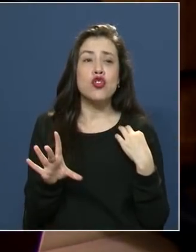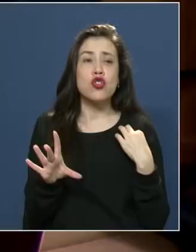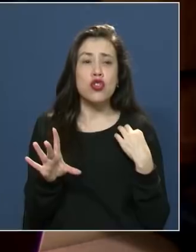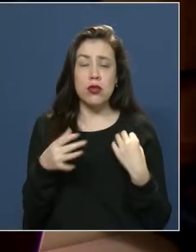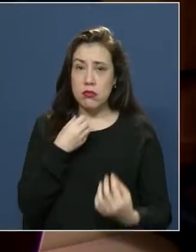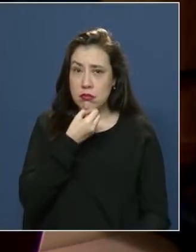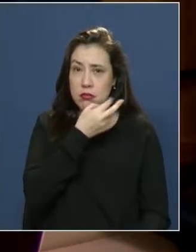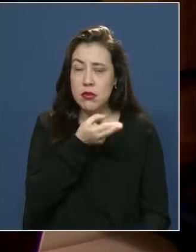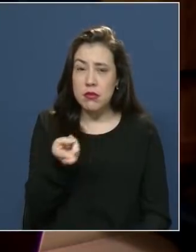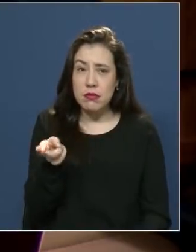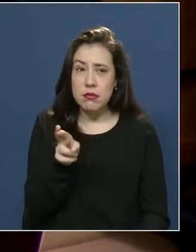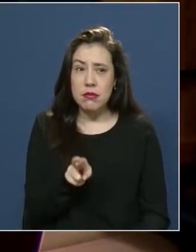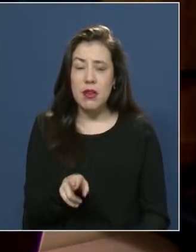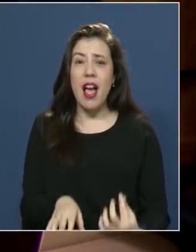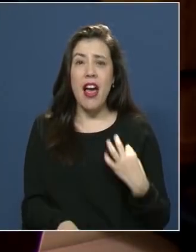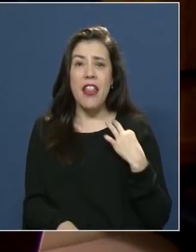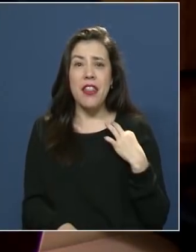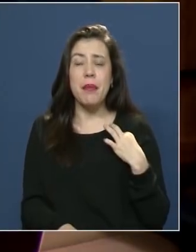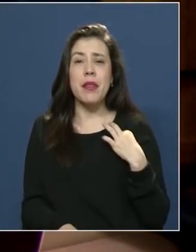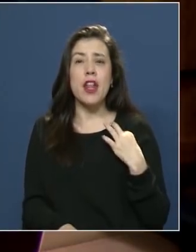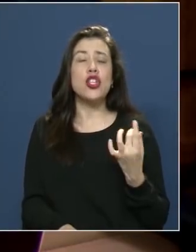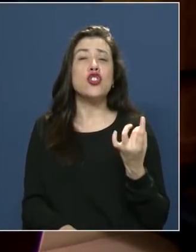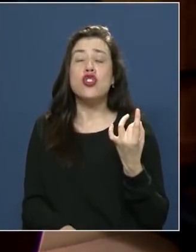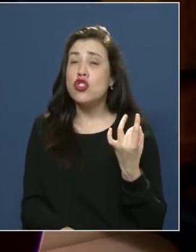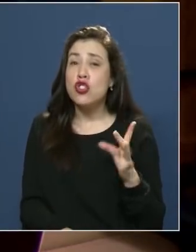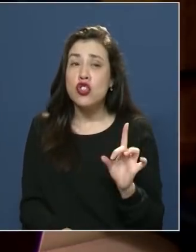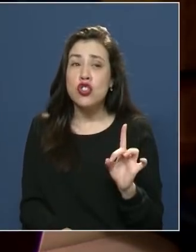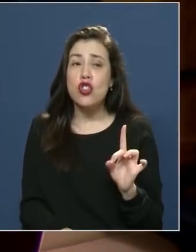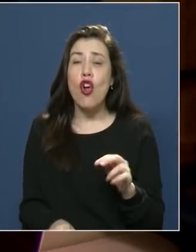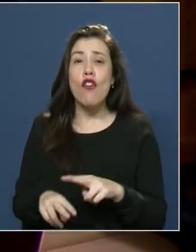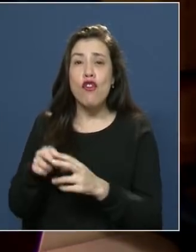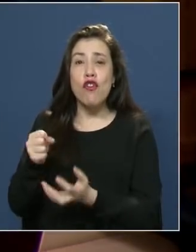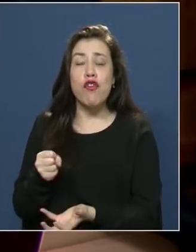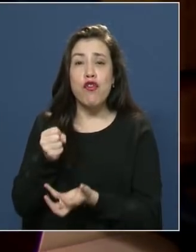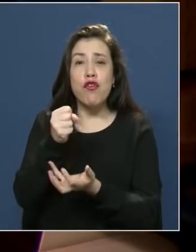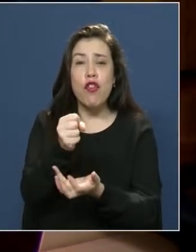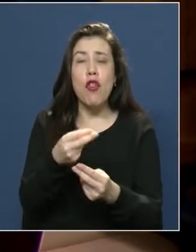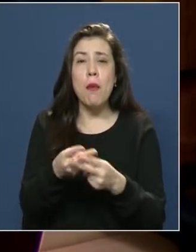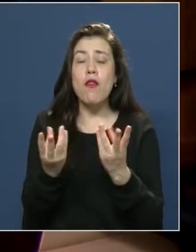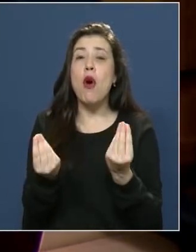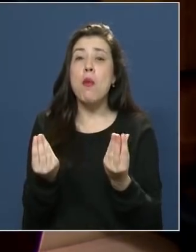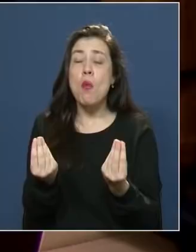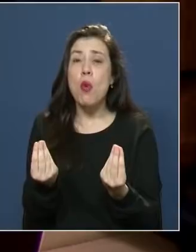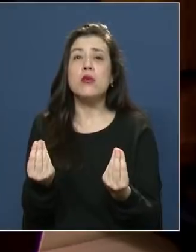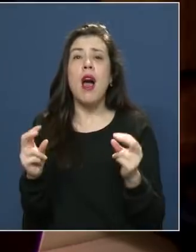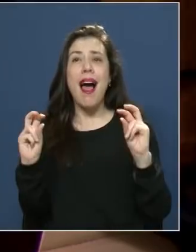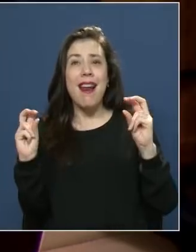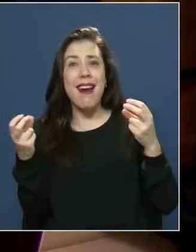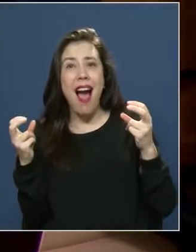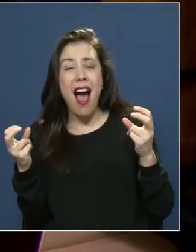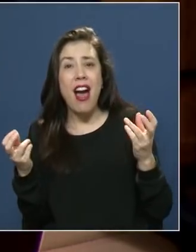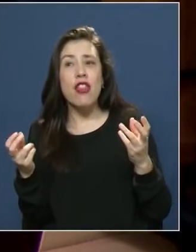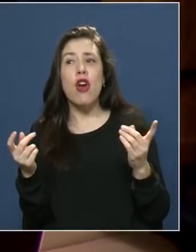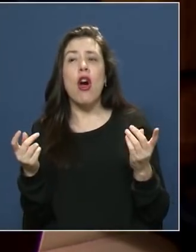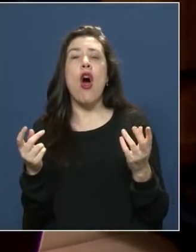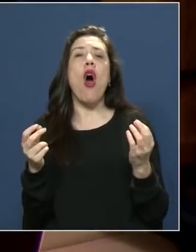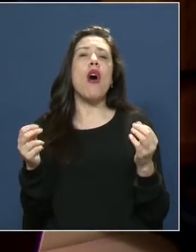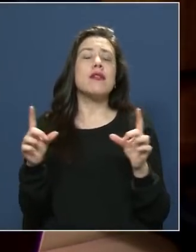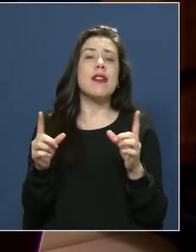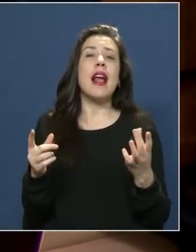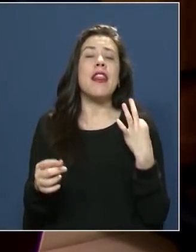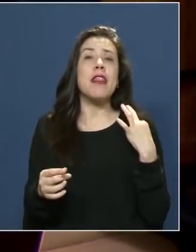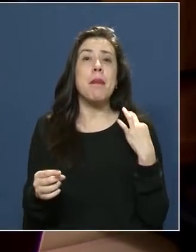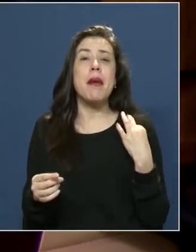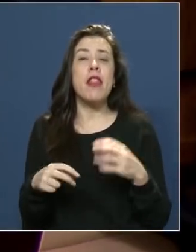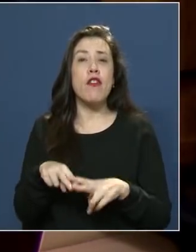lo digo, lo repito, depender únicamente de los fondos públicos. Hay muchos medios de comunicación que dependen solo de los fondos